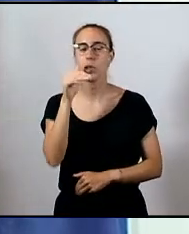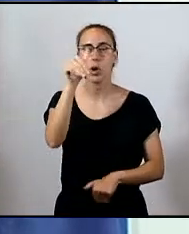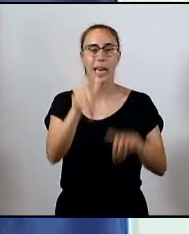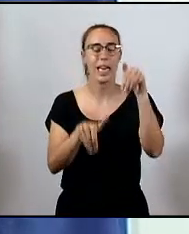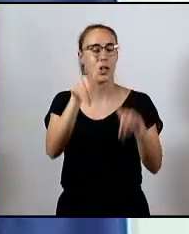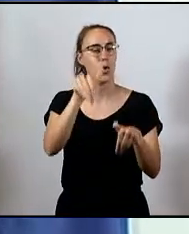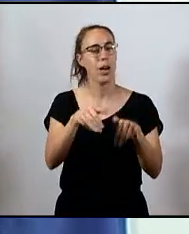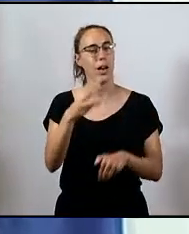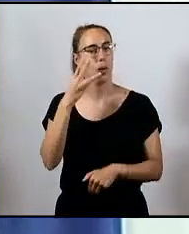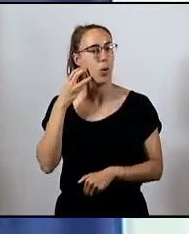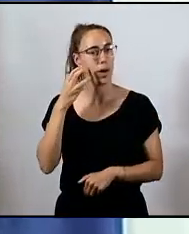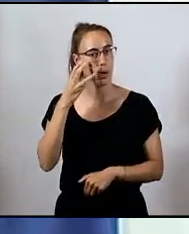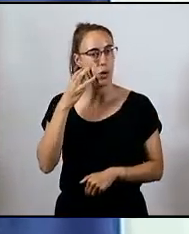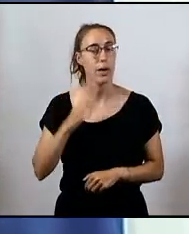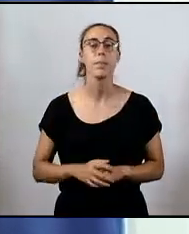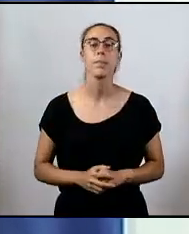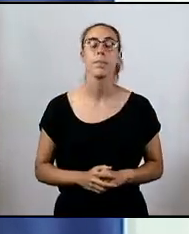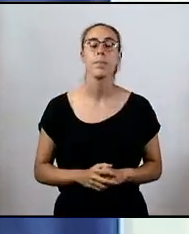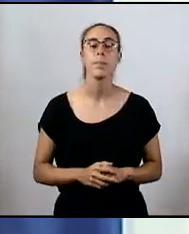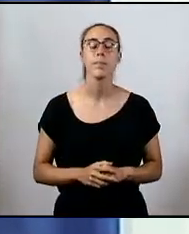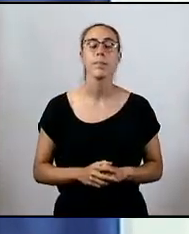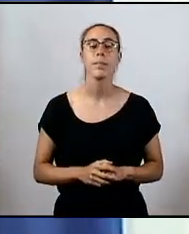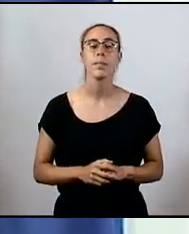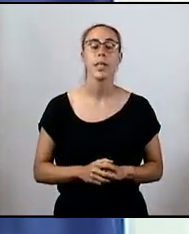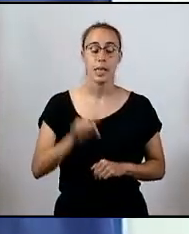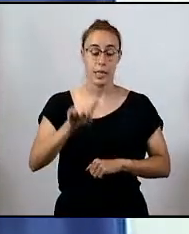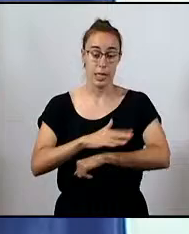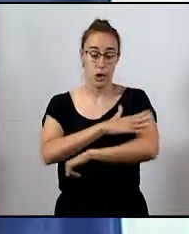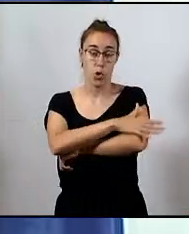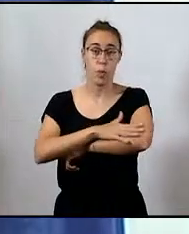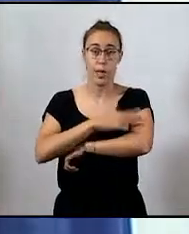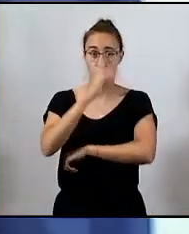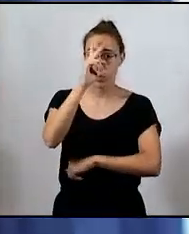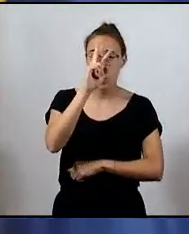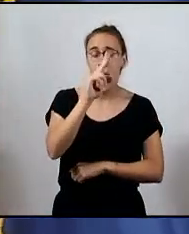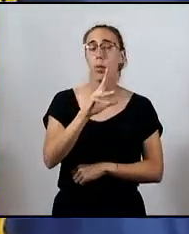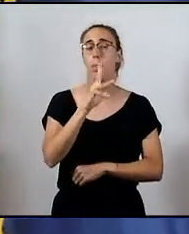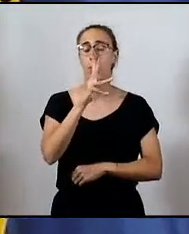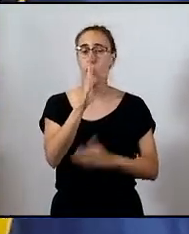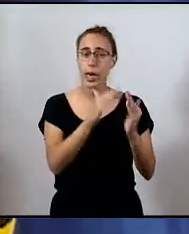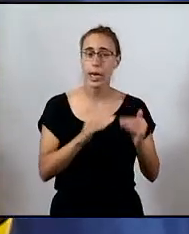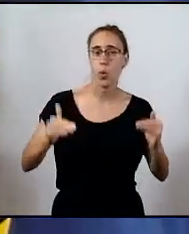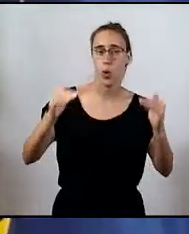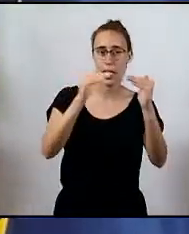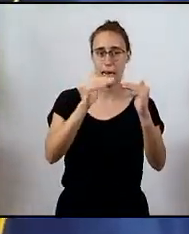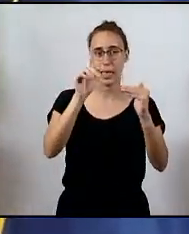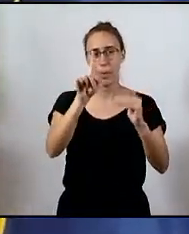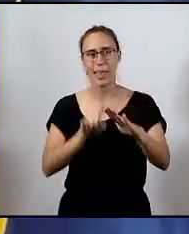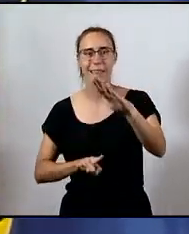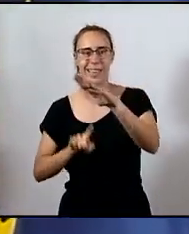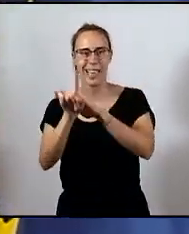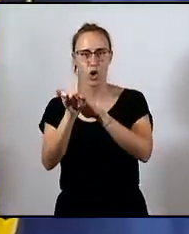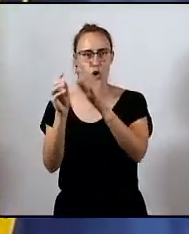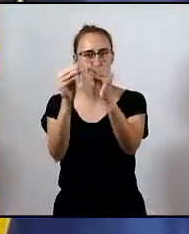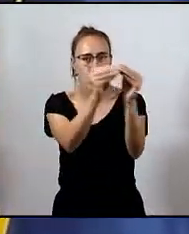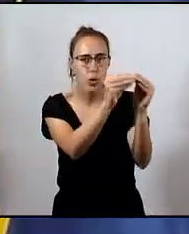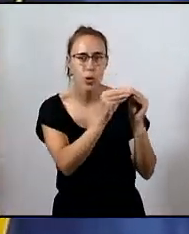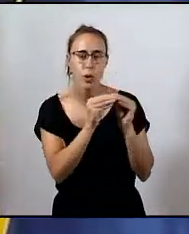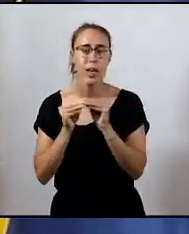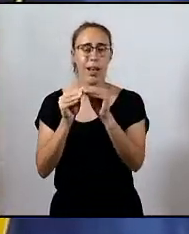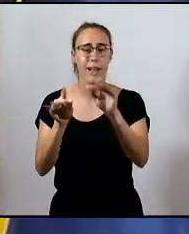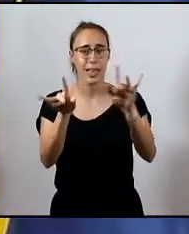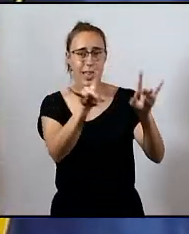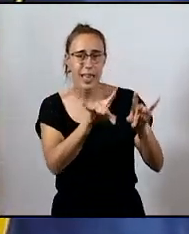Guardiola. La preocupación de este Gobierno por la igualdad y el desarrollo equilibrado de todo el territorio nos lleva